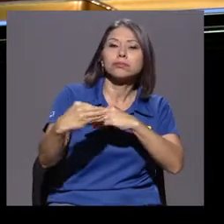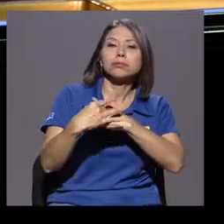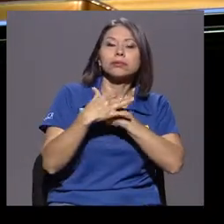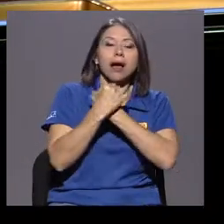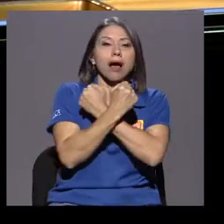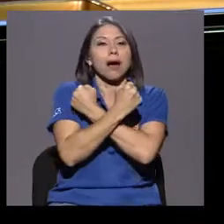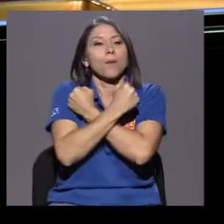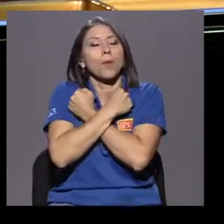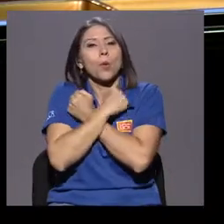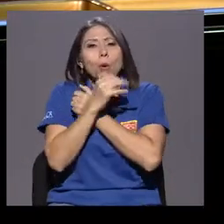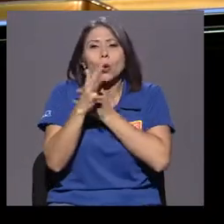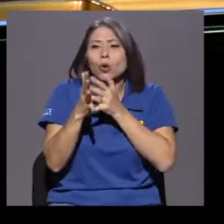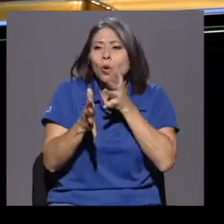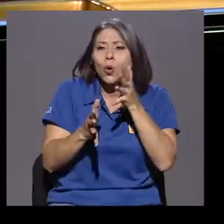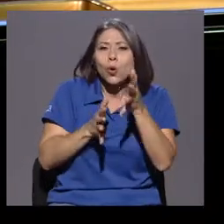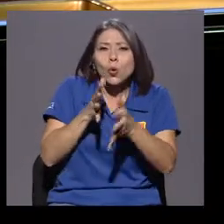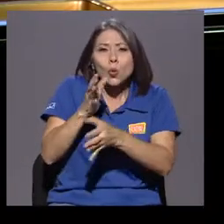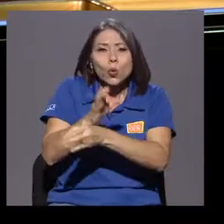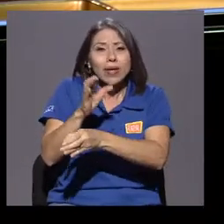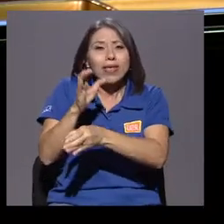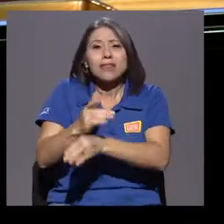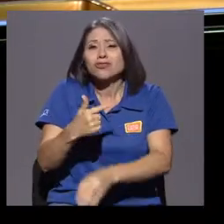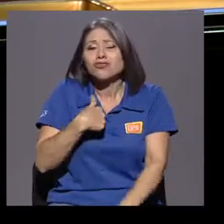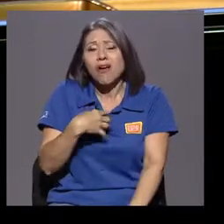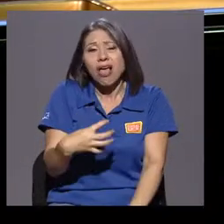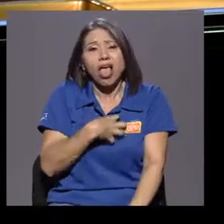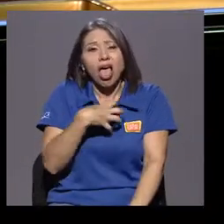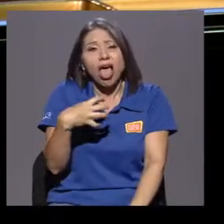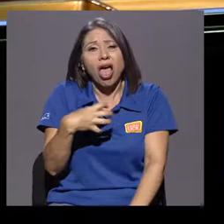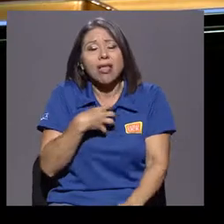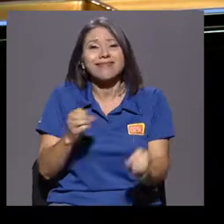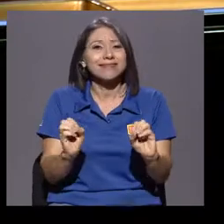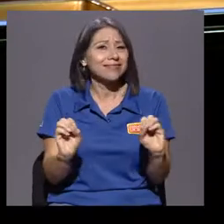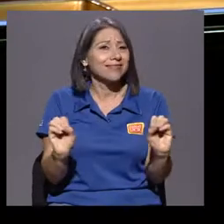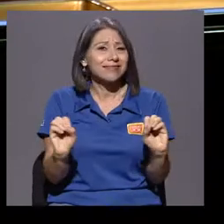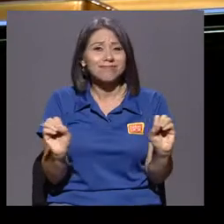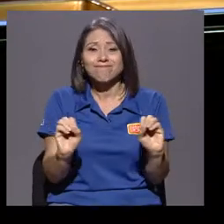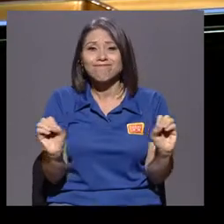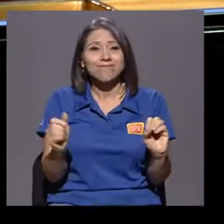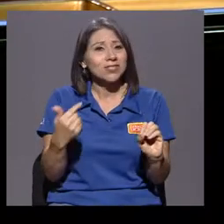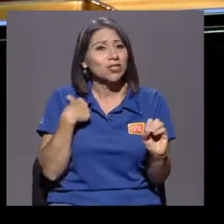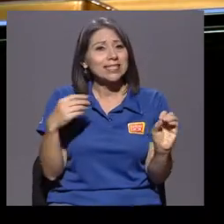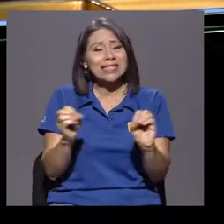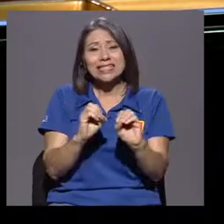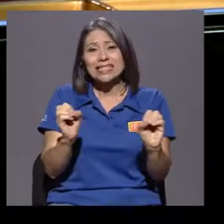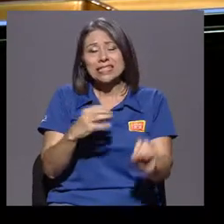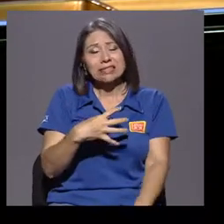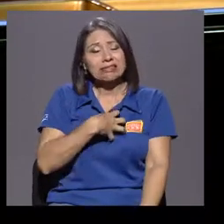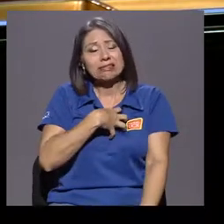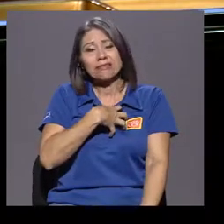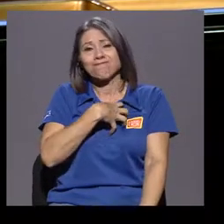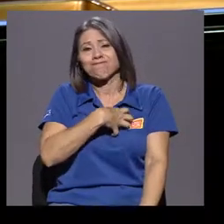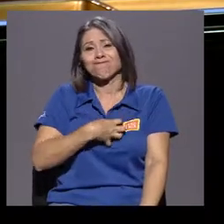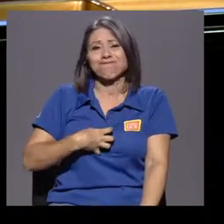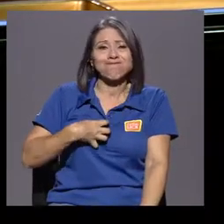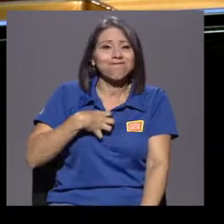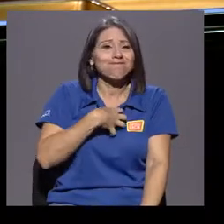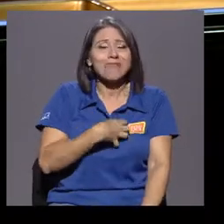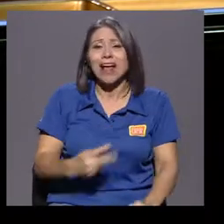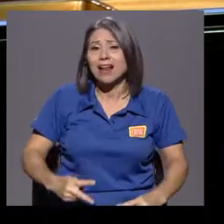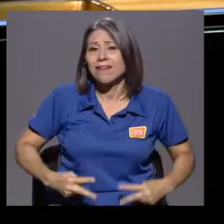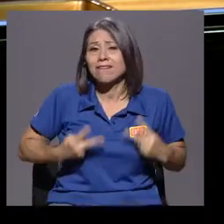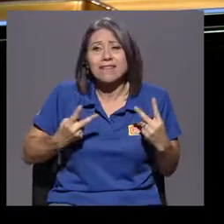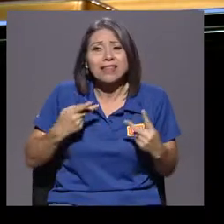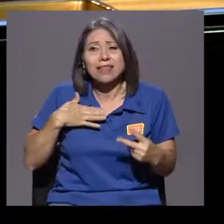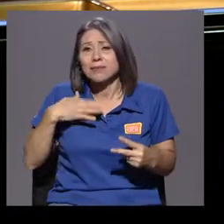rodeado de cuidados no me quejo de nada no tengo absolutamente ningún reproche que hacerle ni a la vida ni a